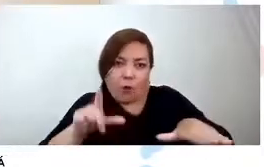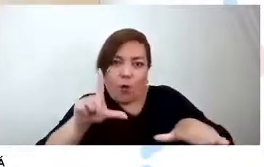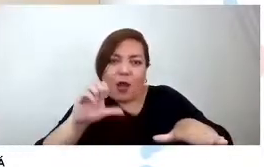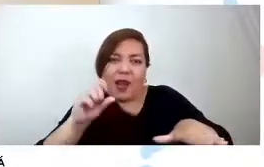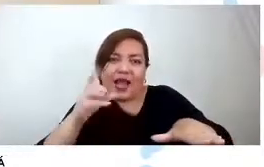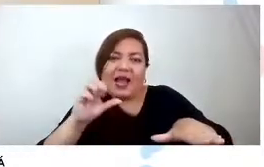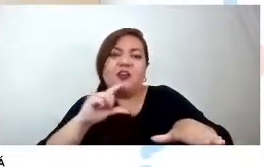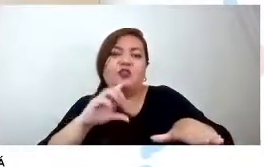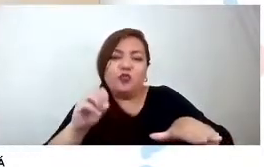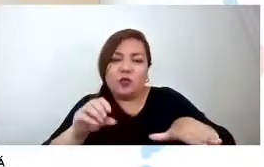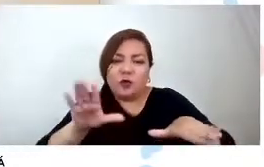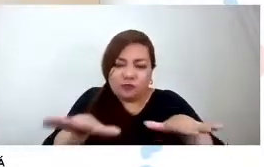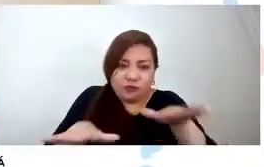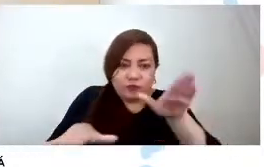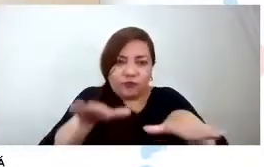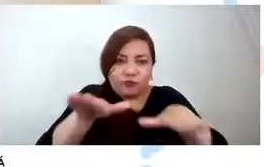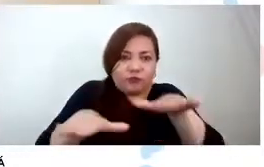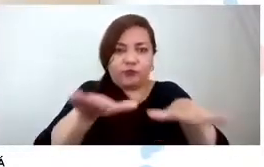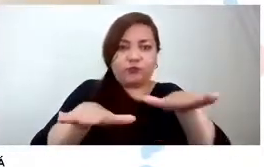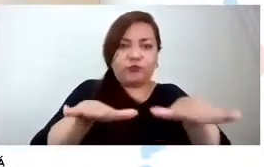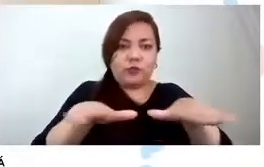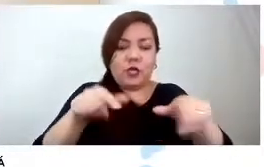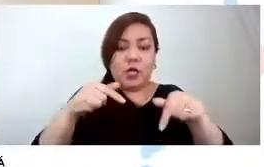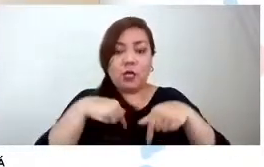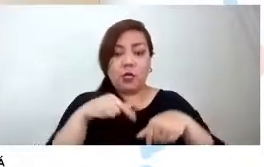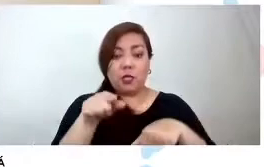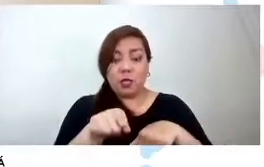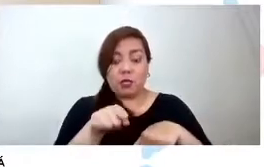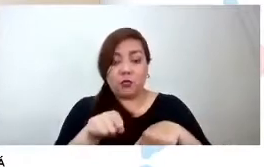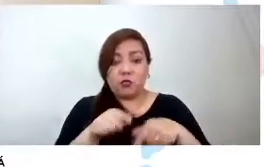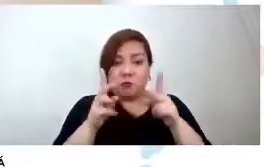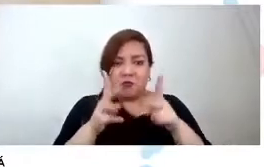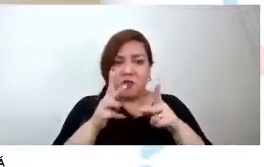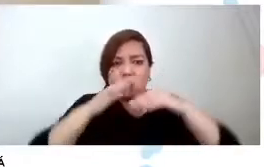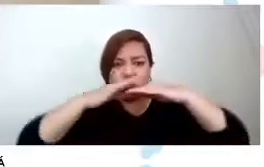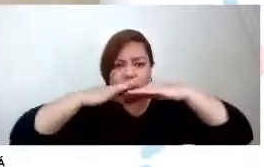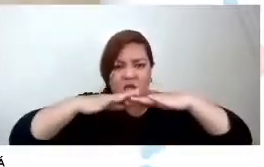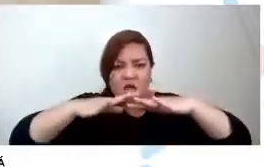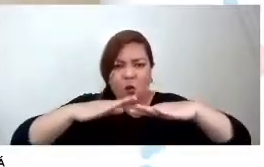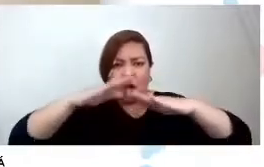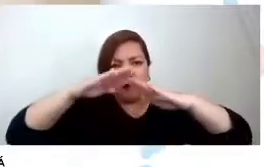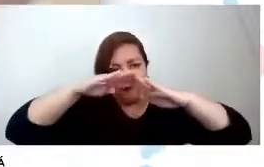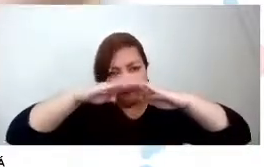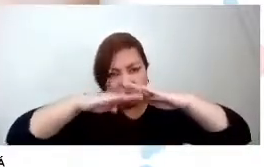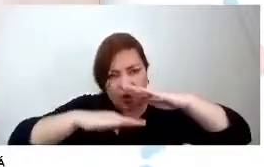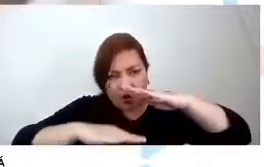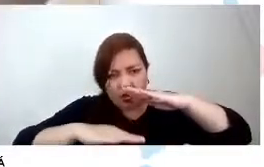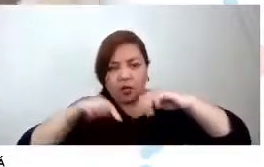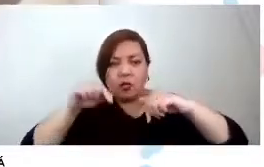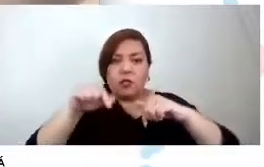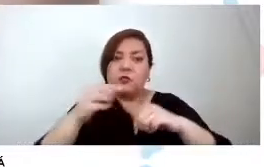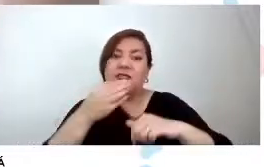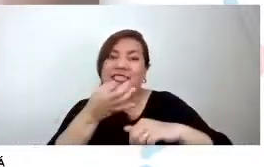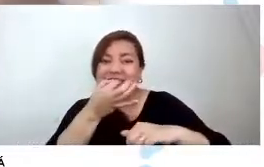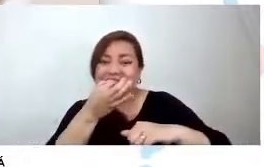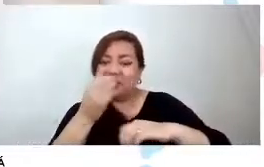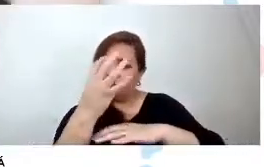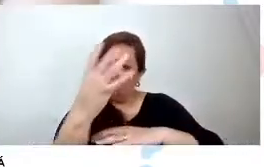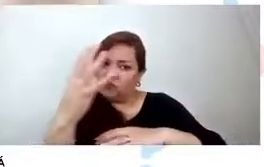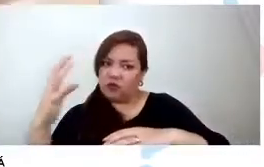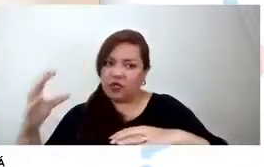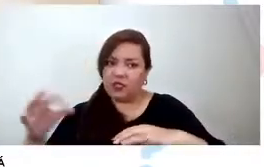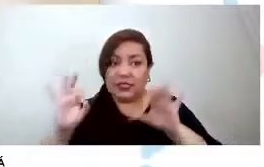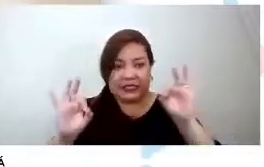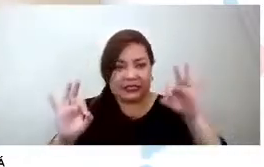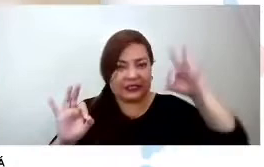lacustres, en agüitas de baja profundidad, donde ya hay muchas plantas, insectos